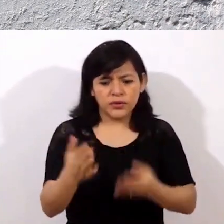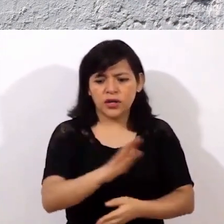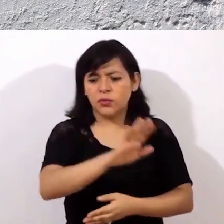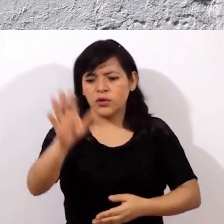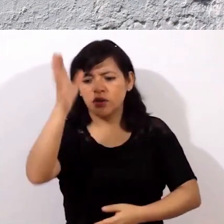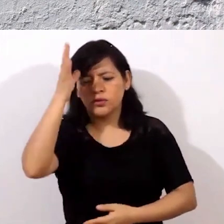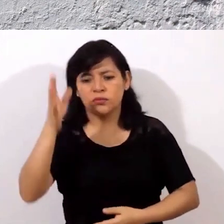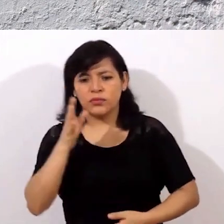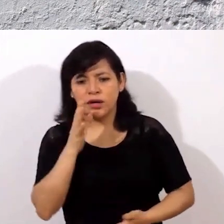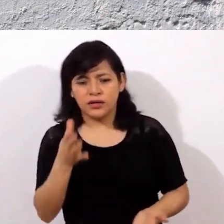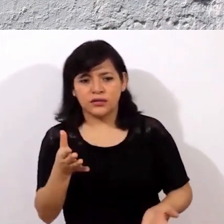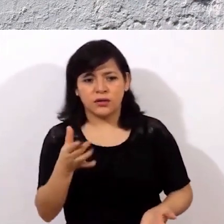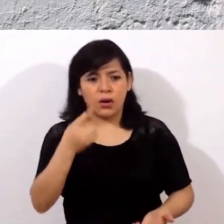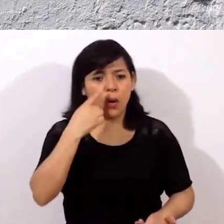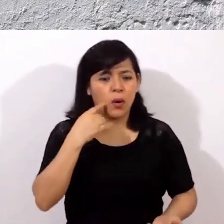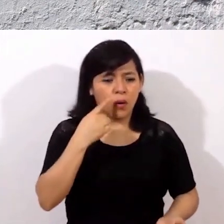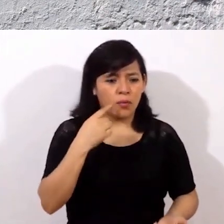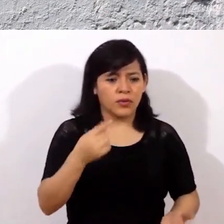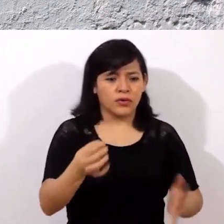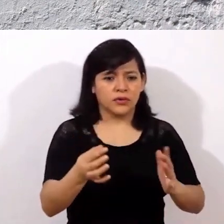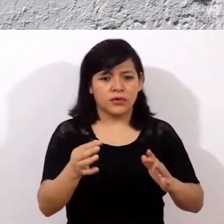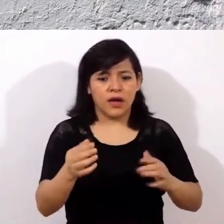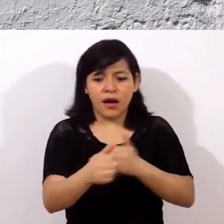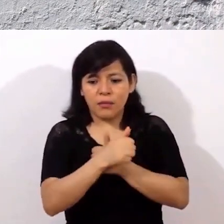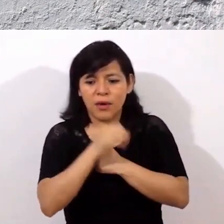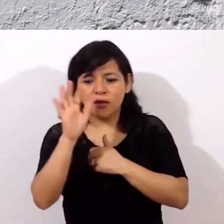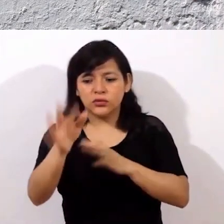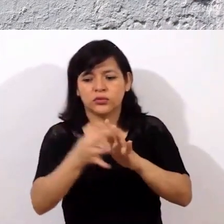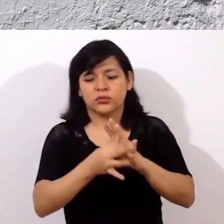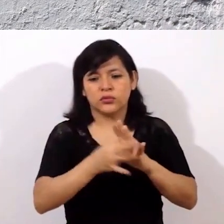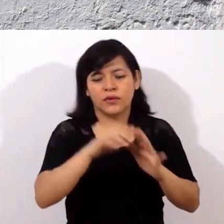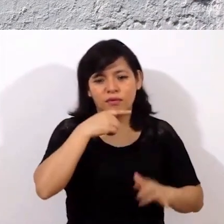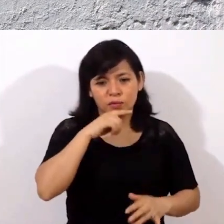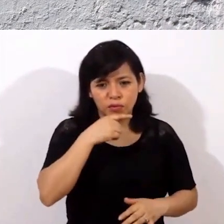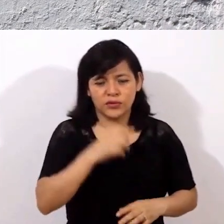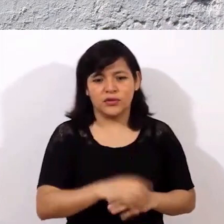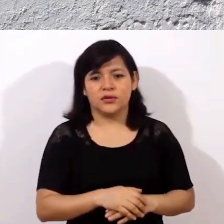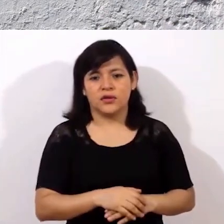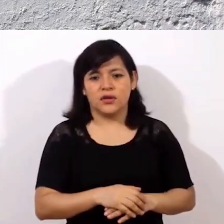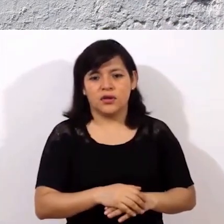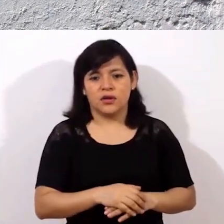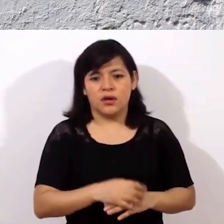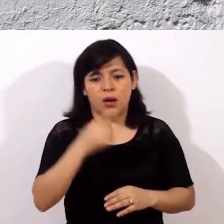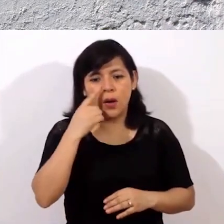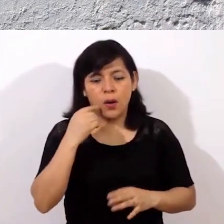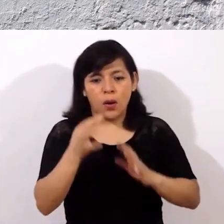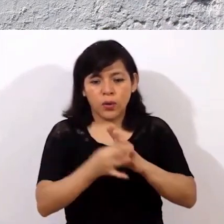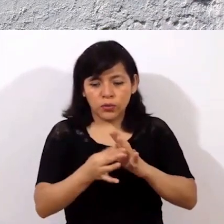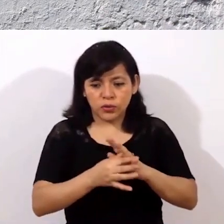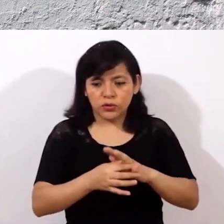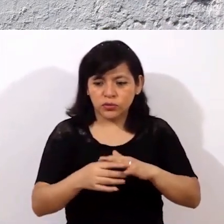el honor que les corresponde a sus maridos. Todos sujetarnos al Señor. Esposos, sujetándose al